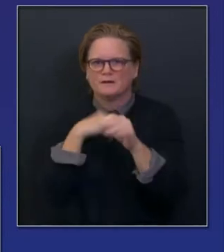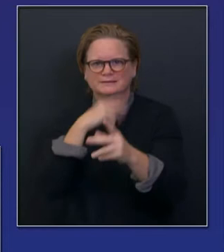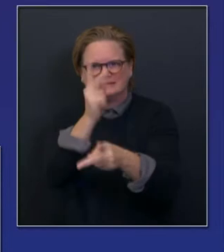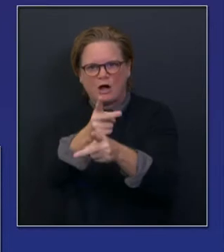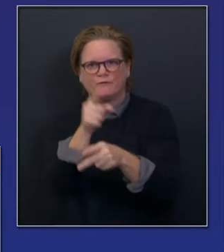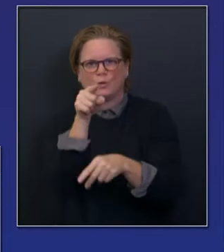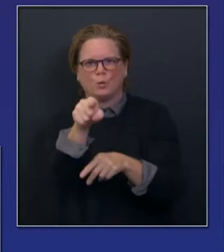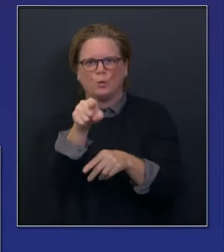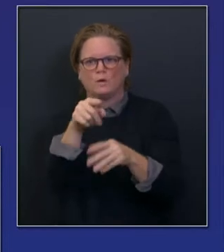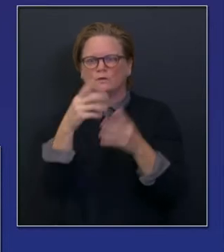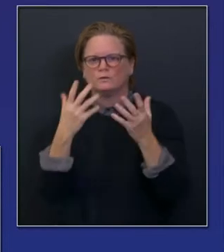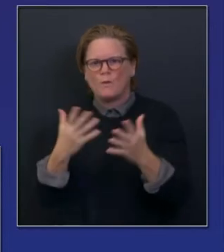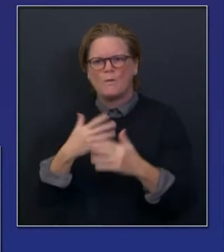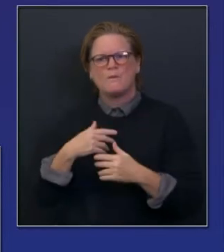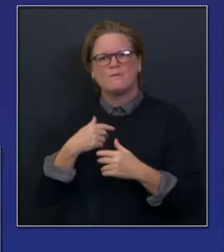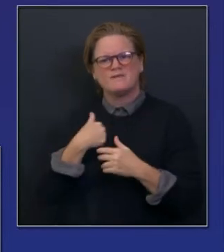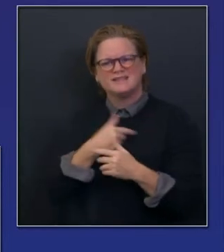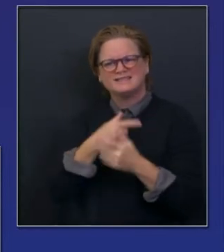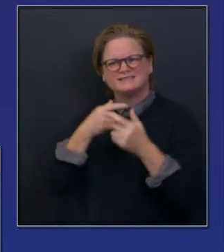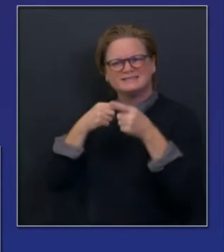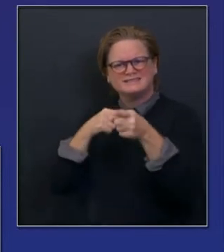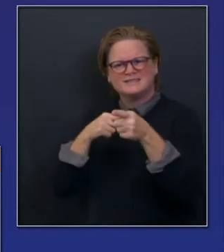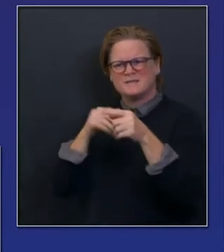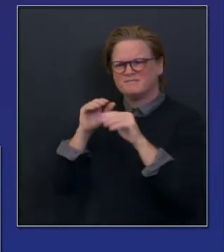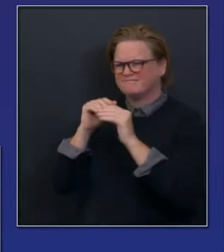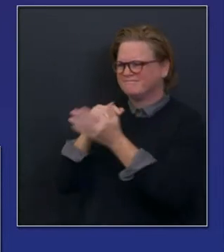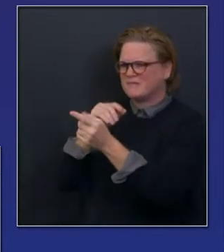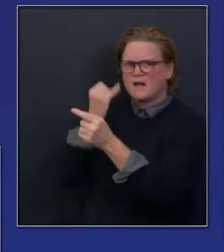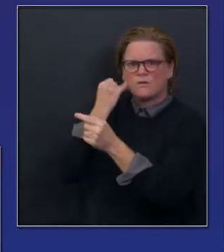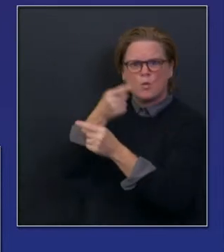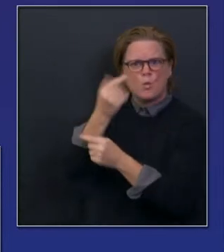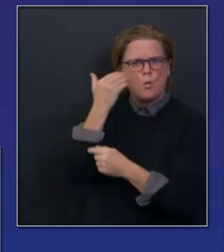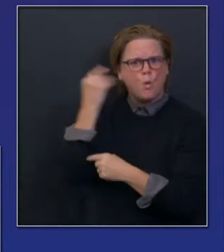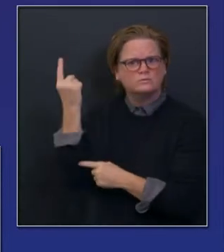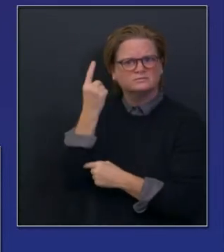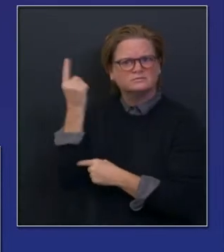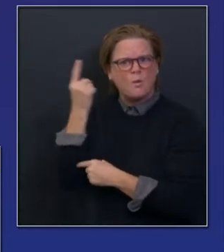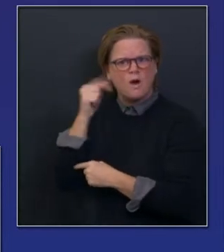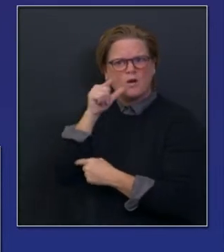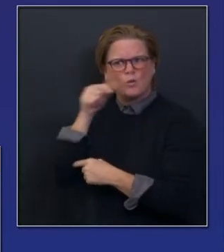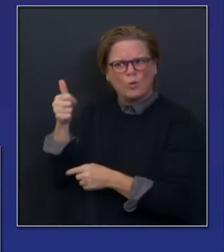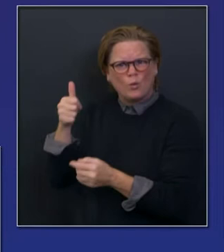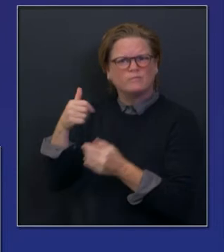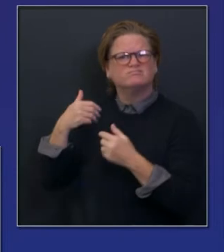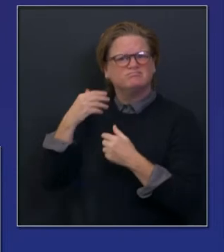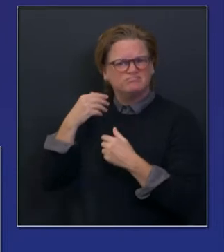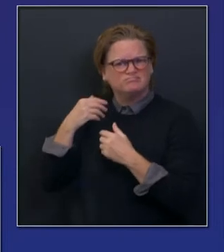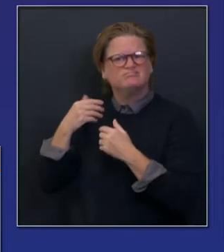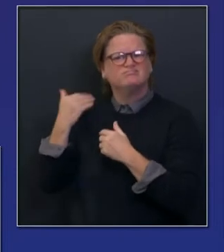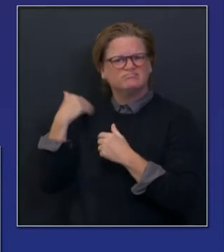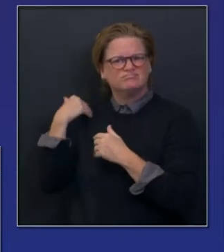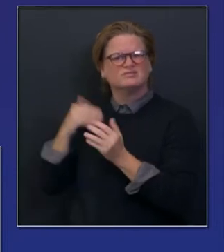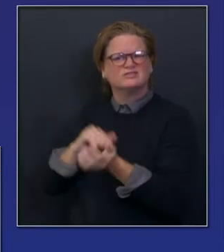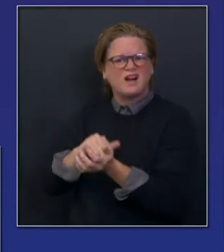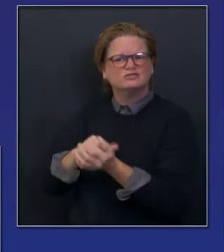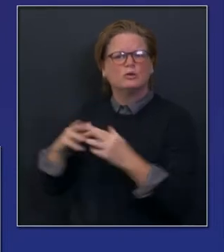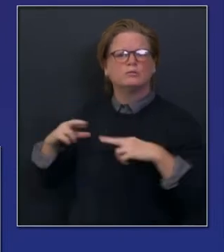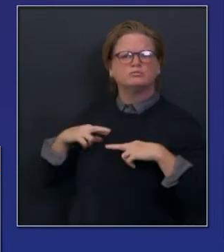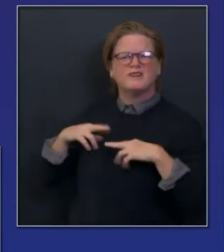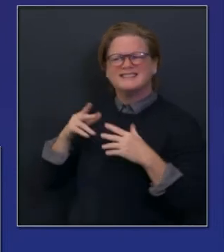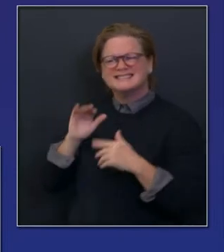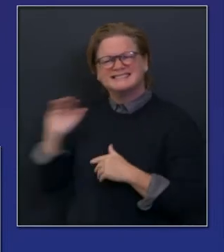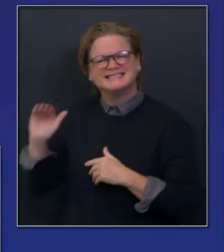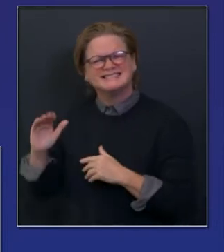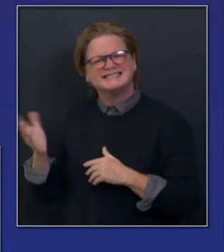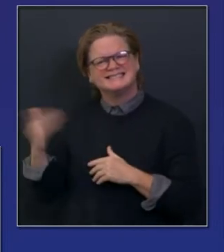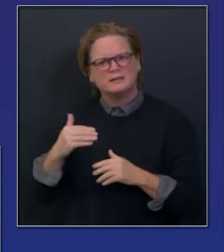los necesitamos. Así que lo instamos. Si usted conoce a algún profesional médico que esté jubilado, que quiera